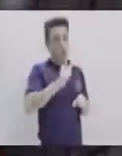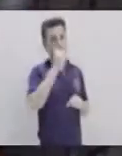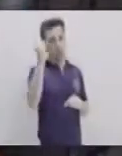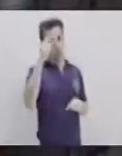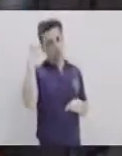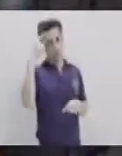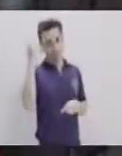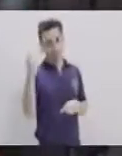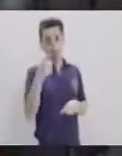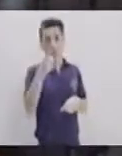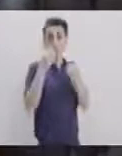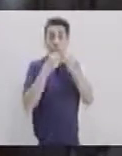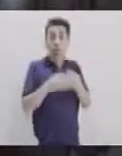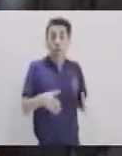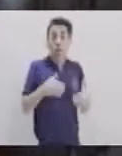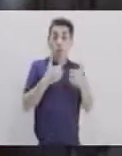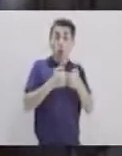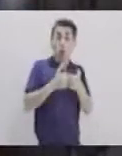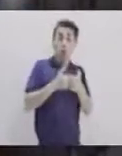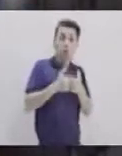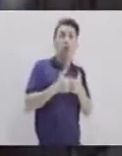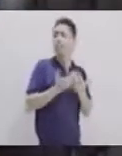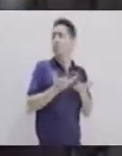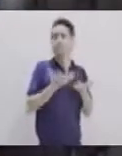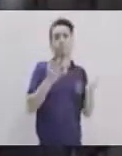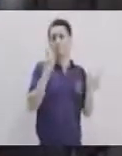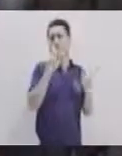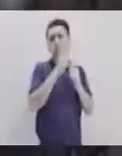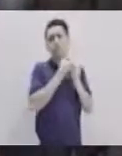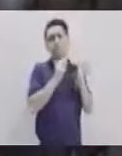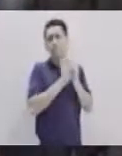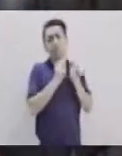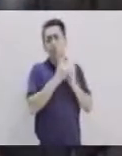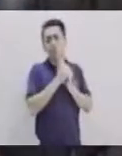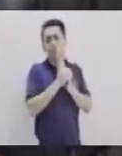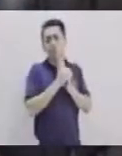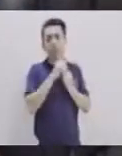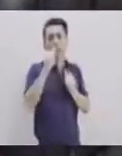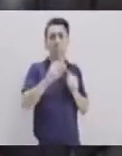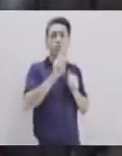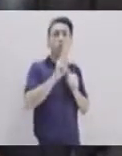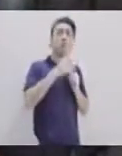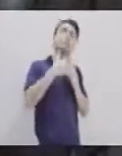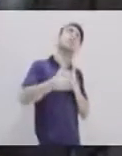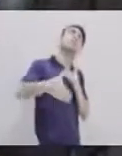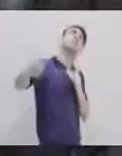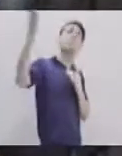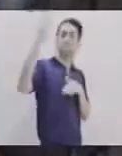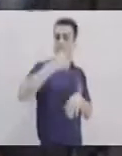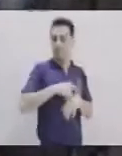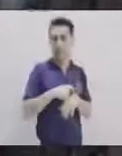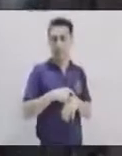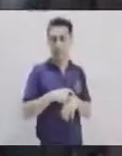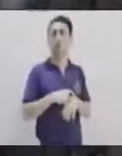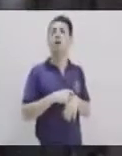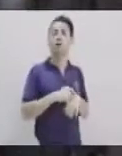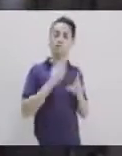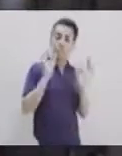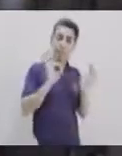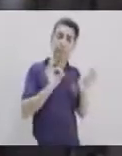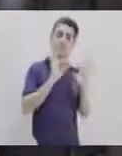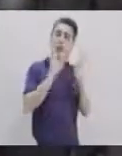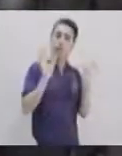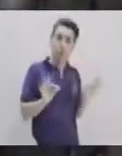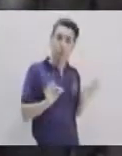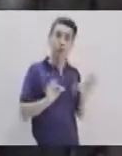otro trabajo. Si perdiste tu novia o tu novia, no te preocupes, esto no va a ser eterno. Pero esa es la medida,